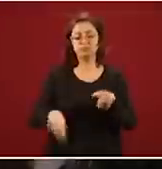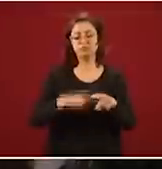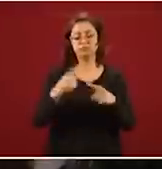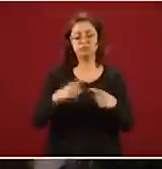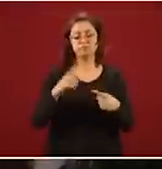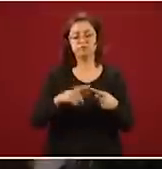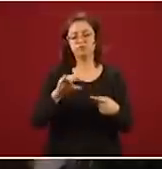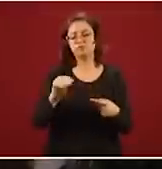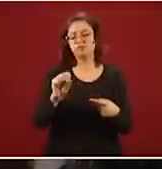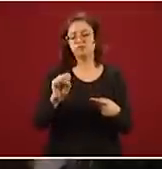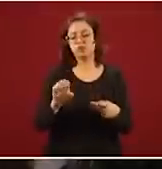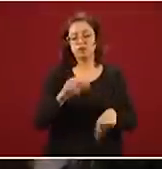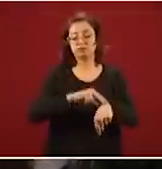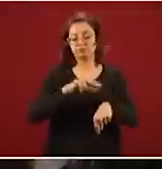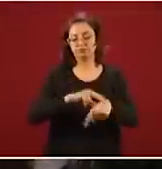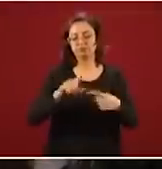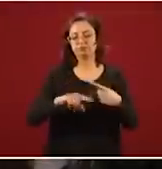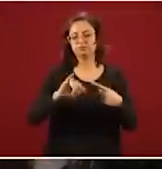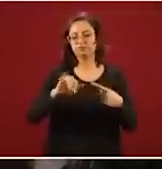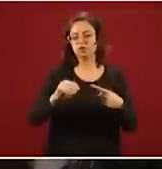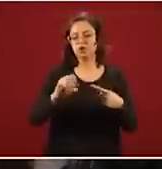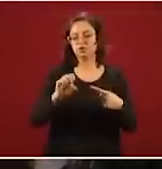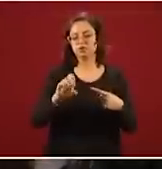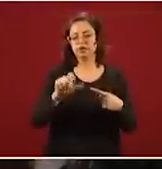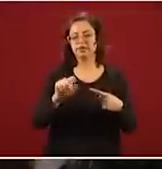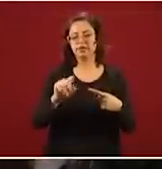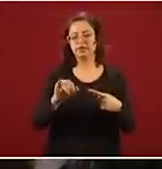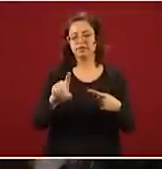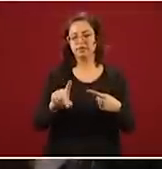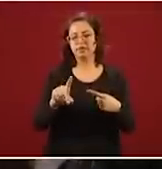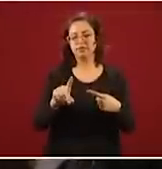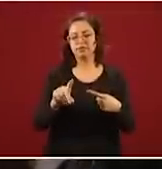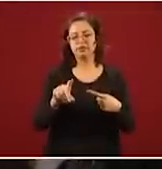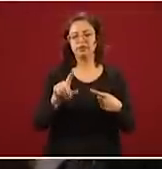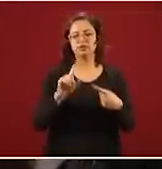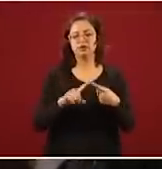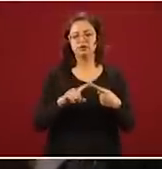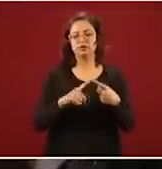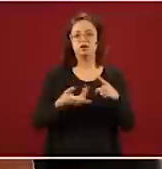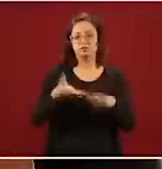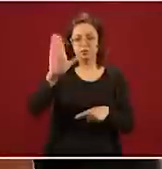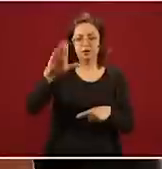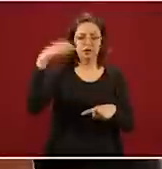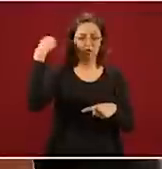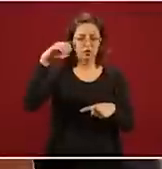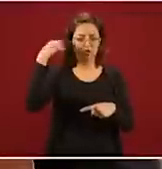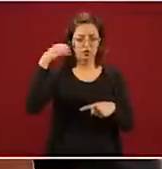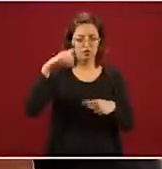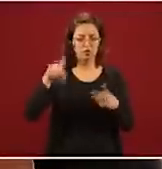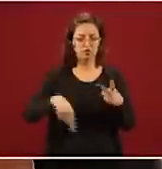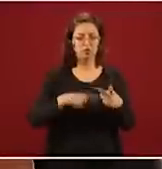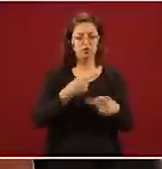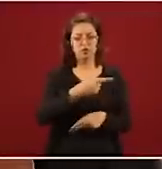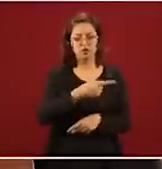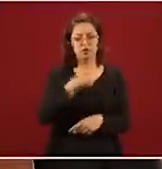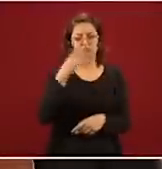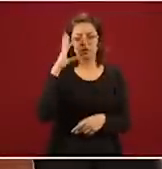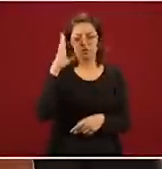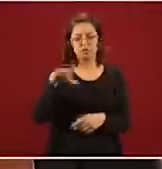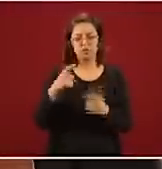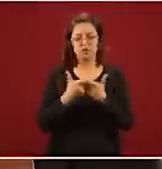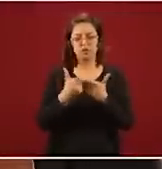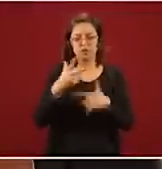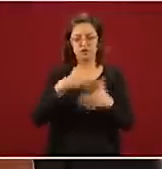doctor José David Orgaz Fernández, él va a Oaxaca, es maestro en